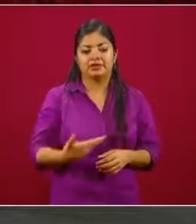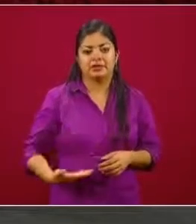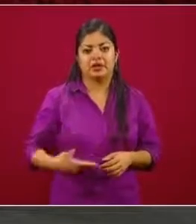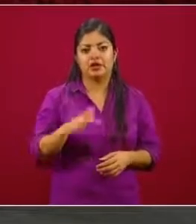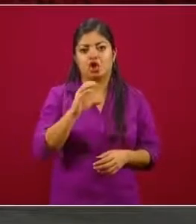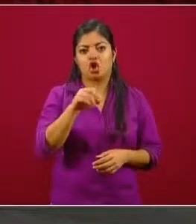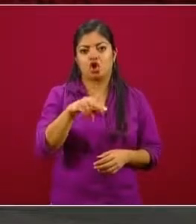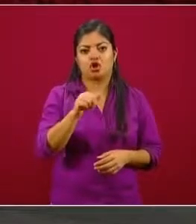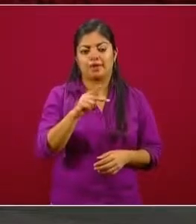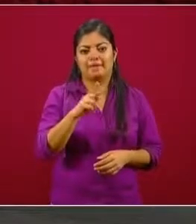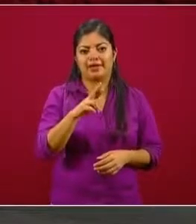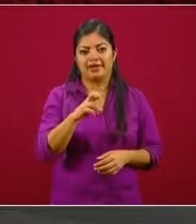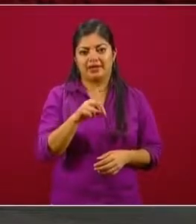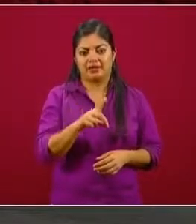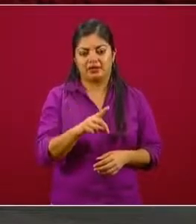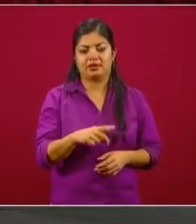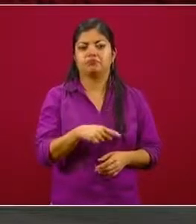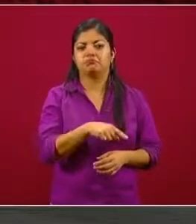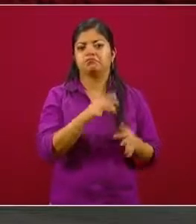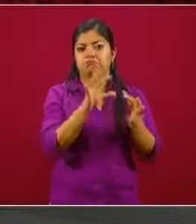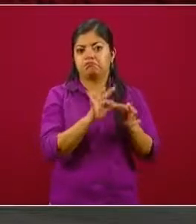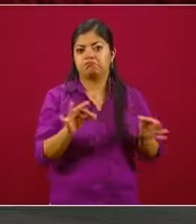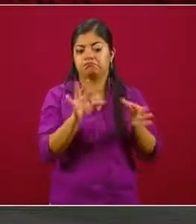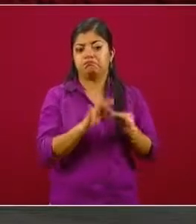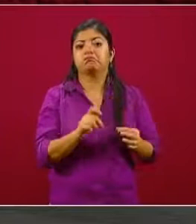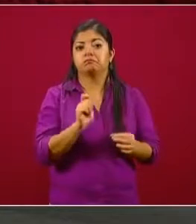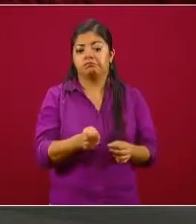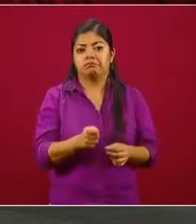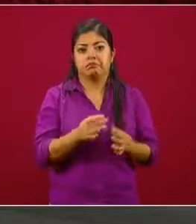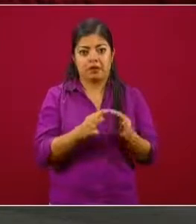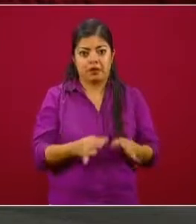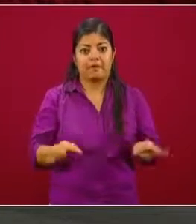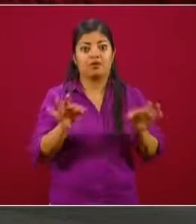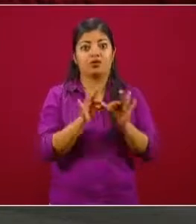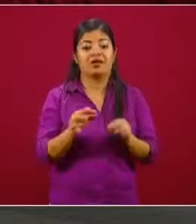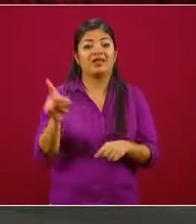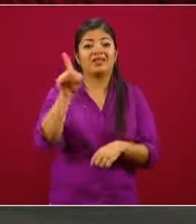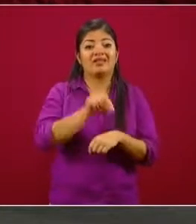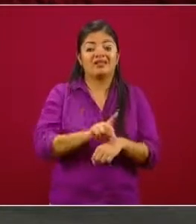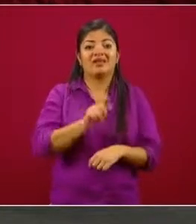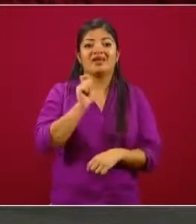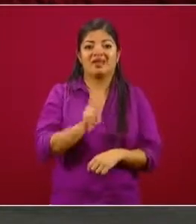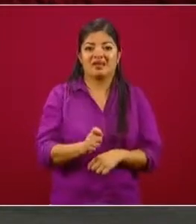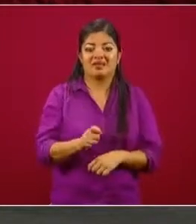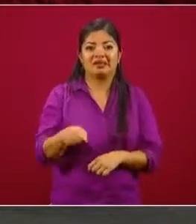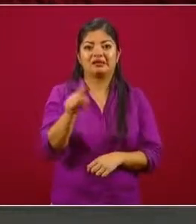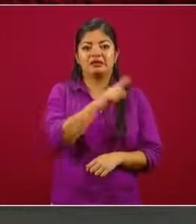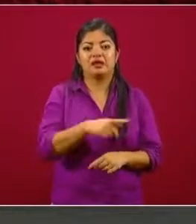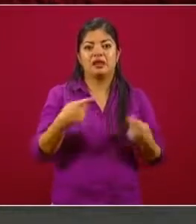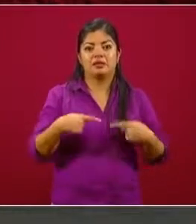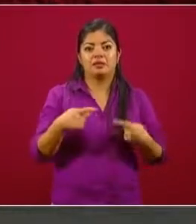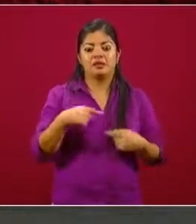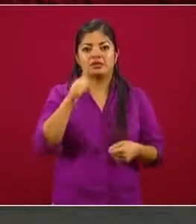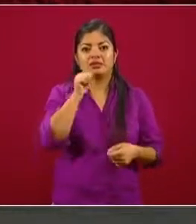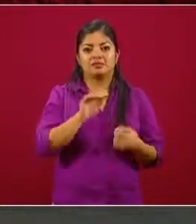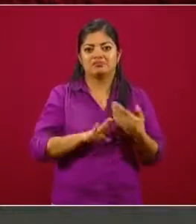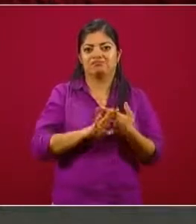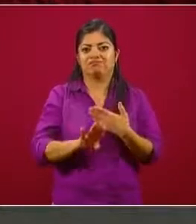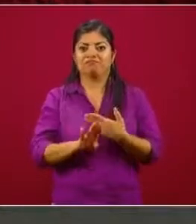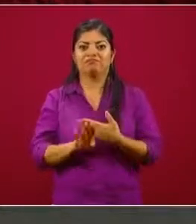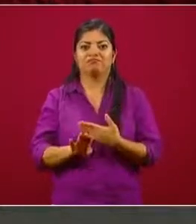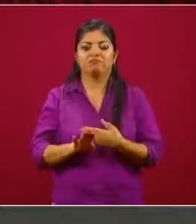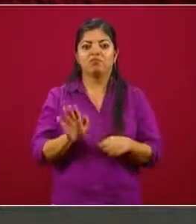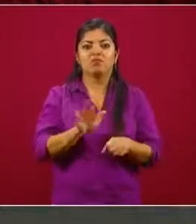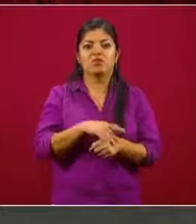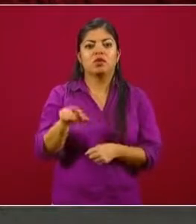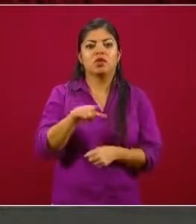CONAPRED, por comentar sobre este importante día de lucha contra estas fobias a las